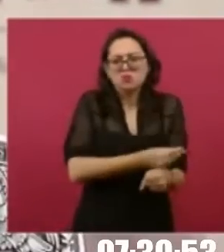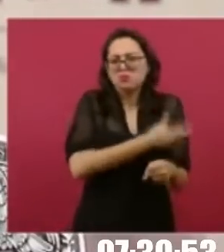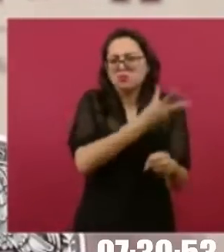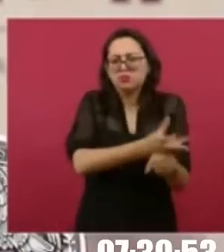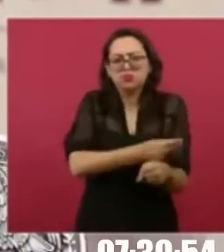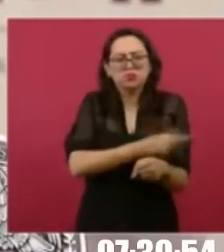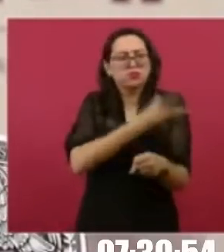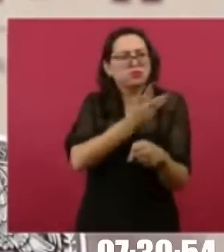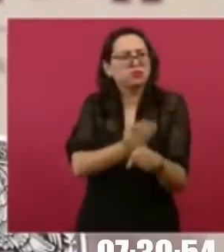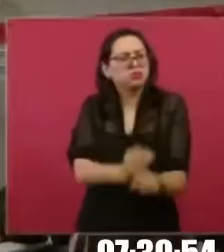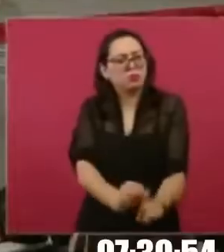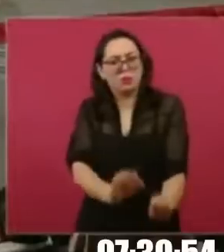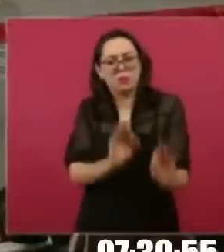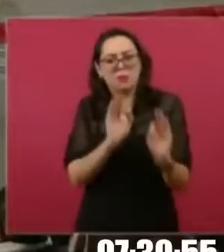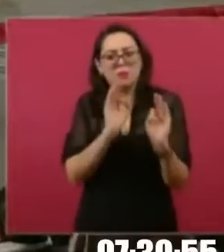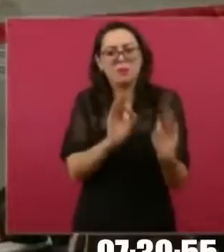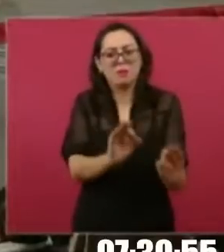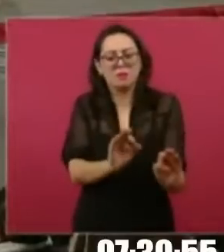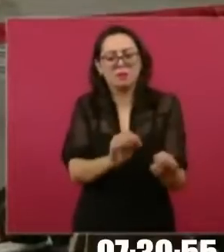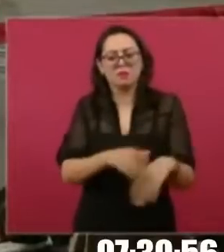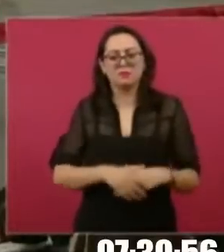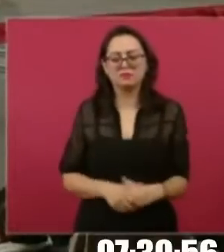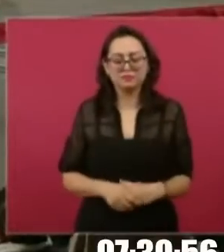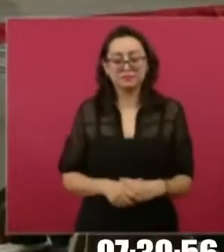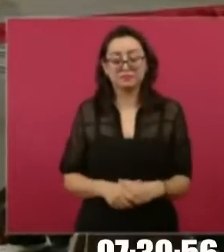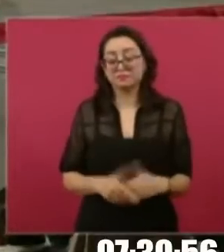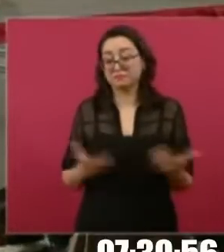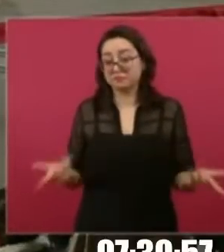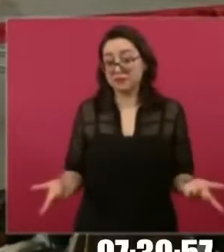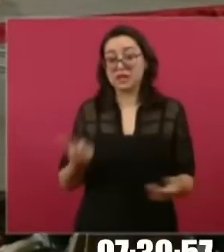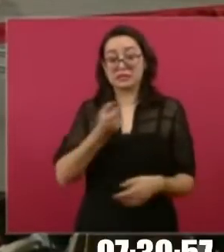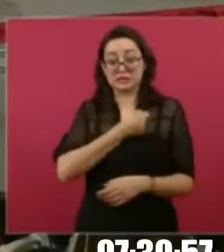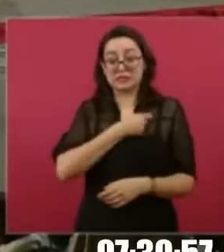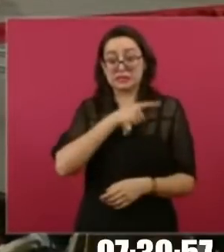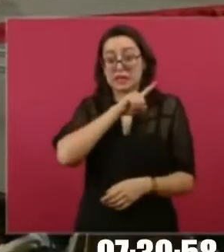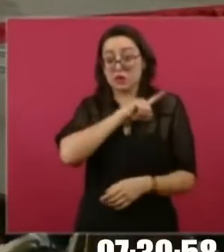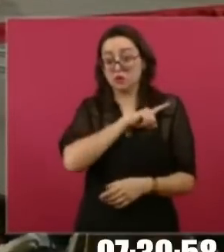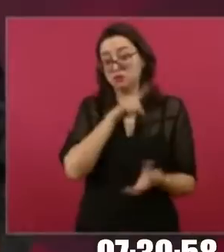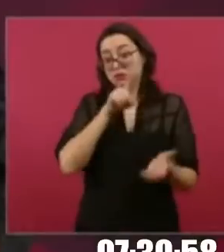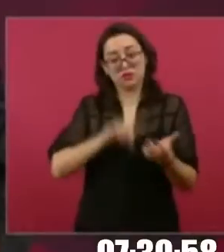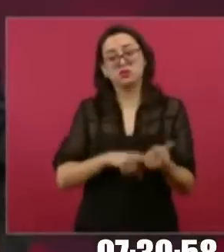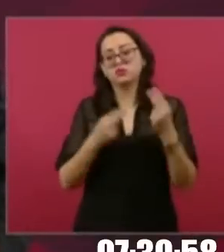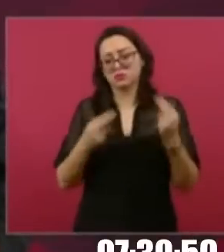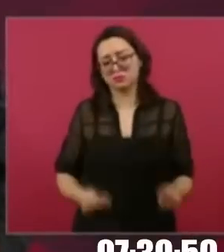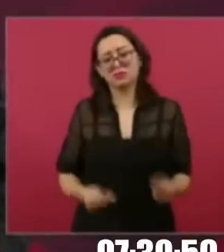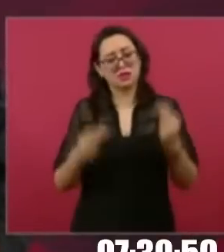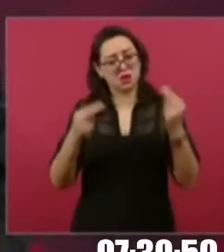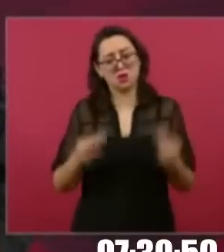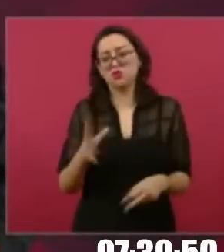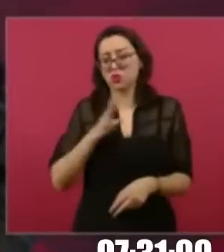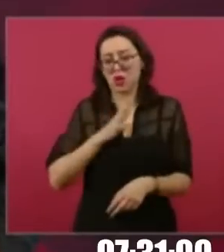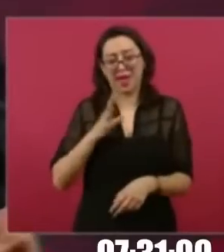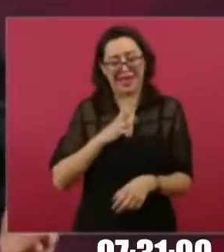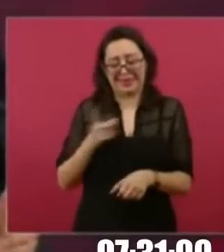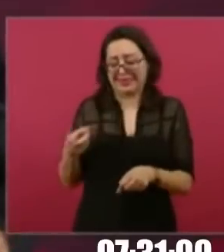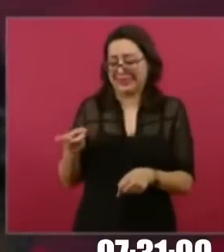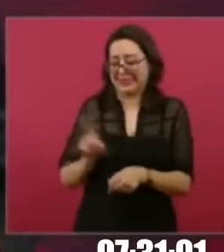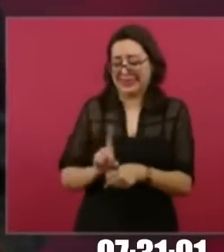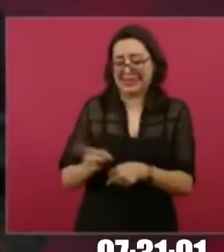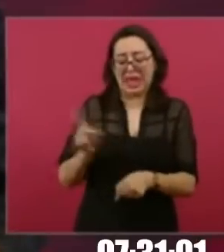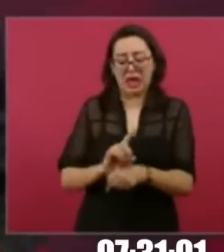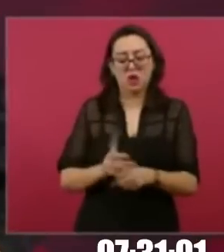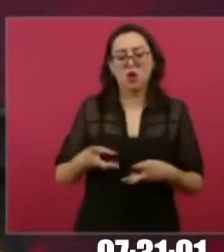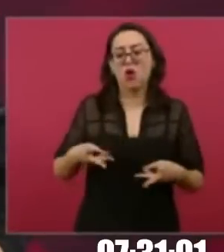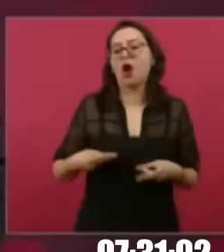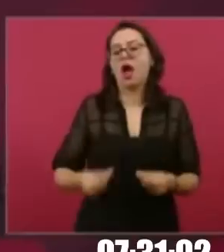la salud a nivel global es el mercado más grande diario se gastan cinco mil o seis mil millones de dólares diario Esta